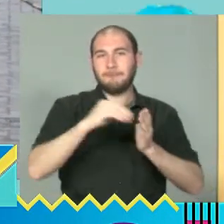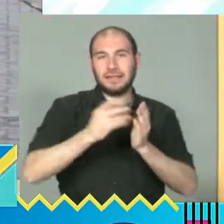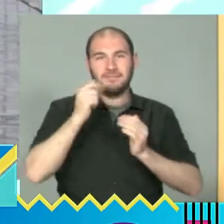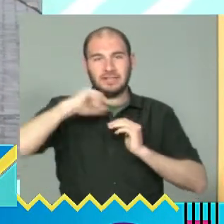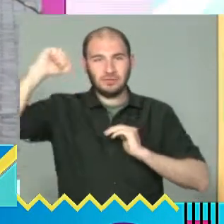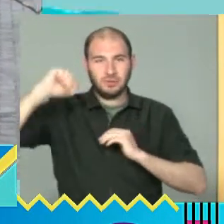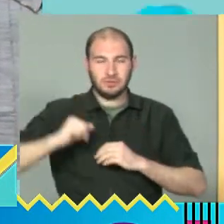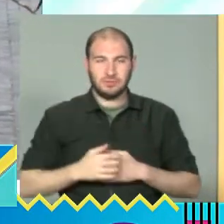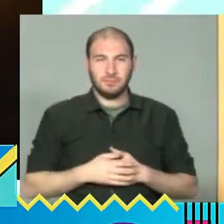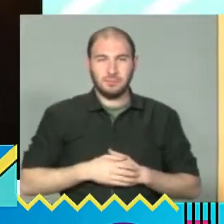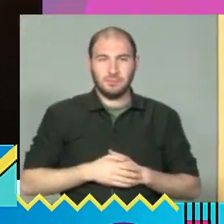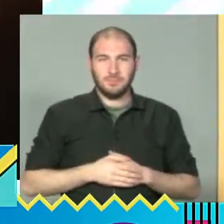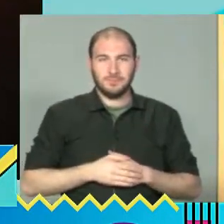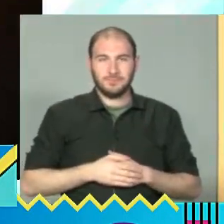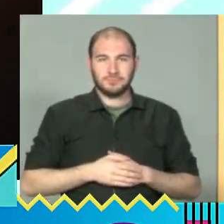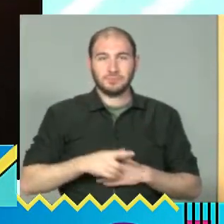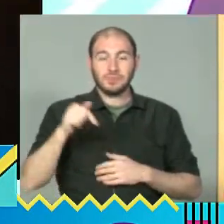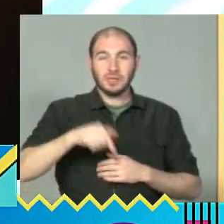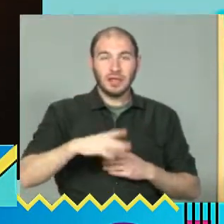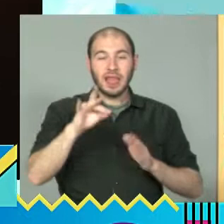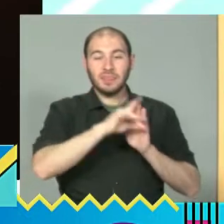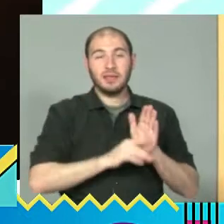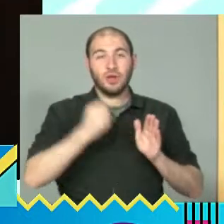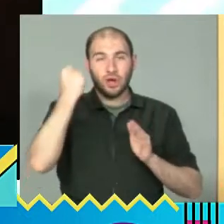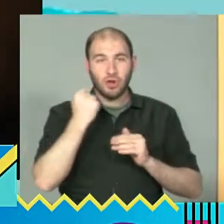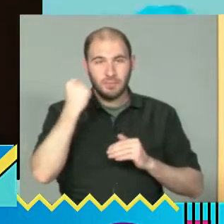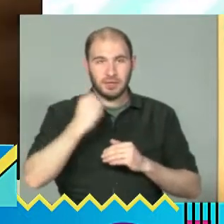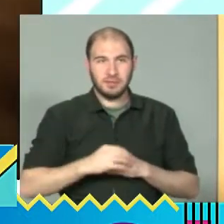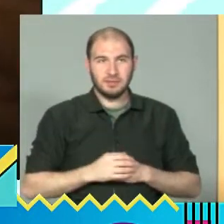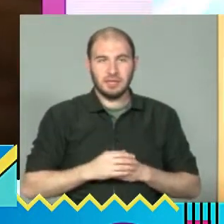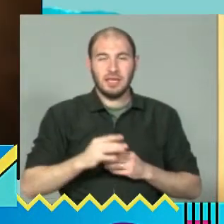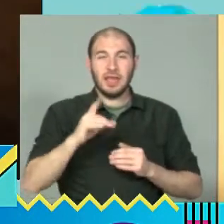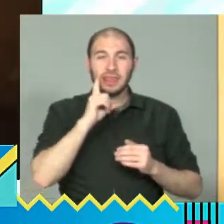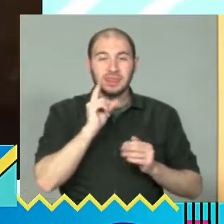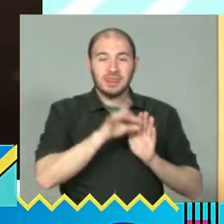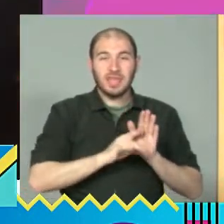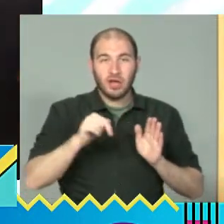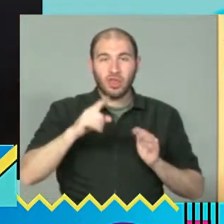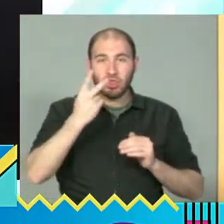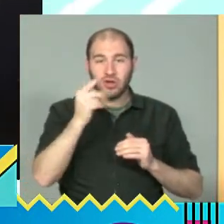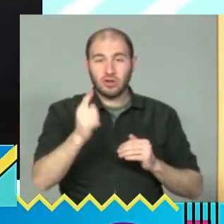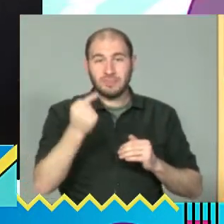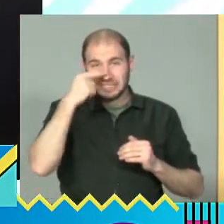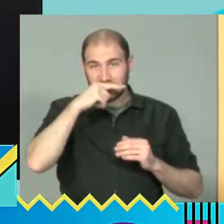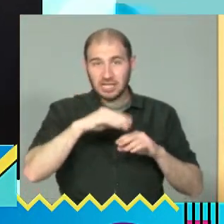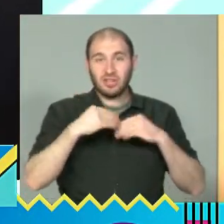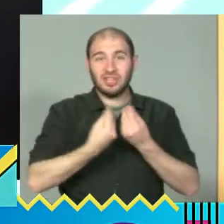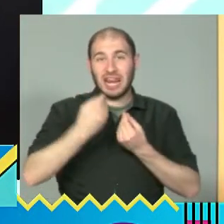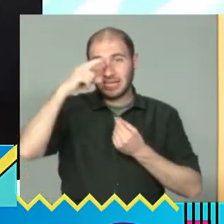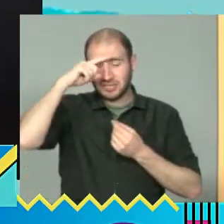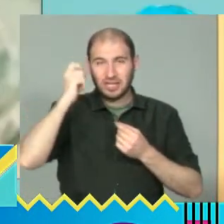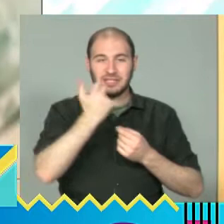inflación. Hoy los datos de la economía, el dato del día fue de un 2,7 a nivel nacional,